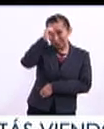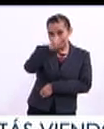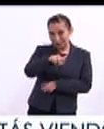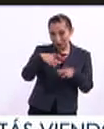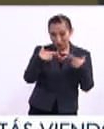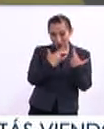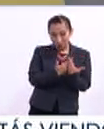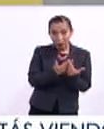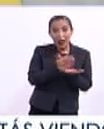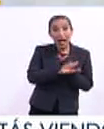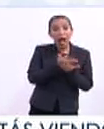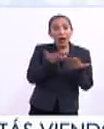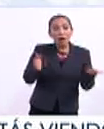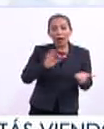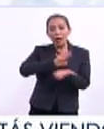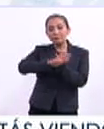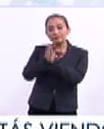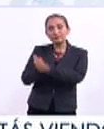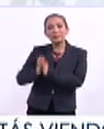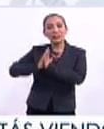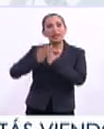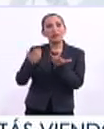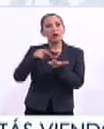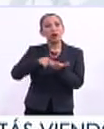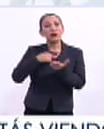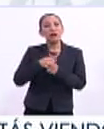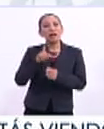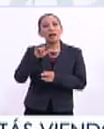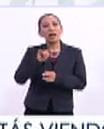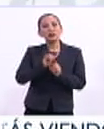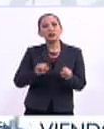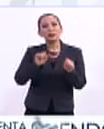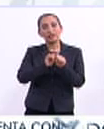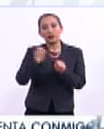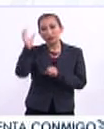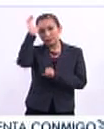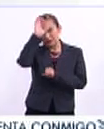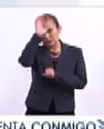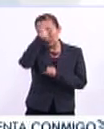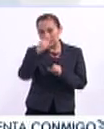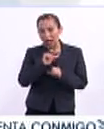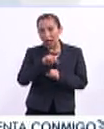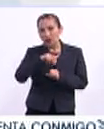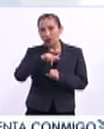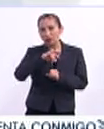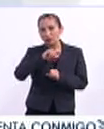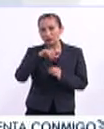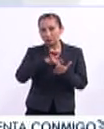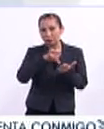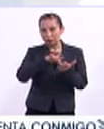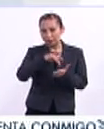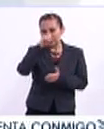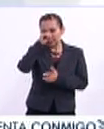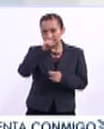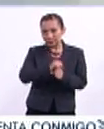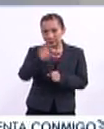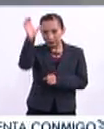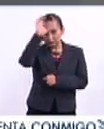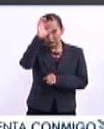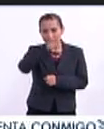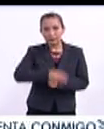estos encuentros aparecen publicados en el libro La Sociedad de los Científicos Anónimos, publicado con el apoyo de la Secretaría de